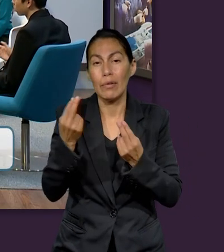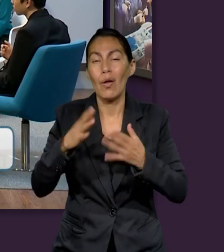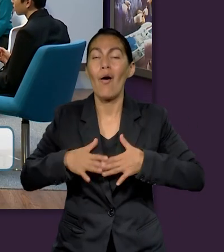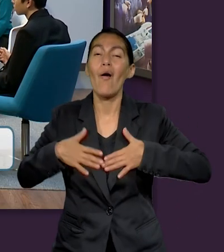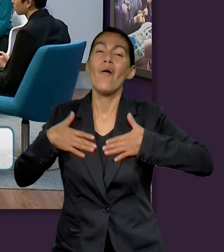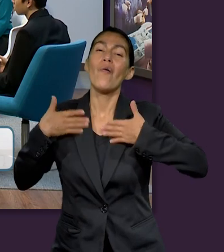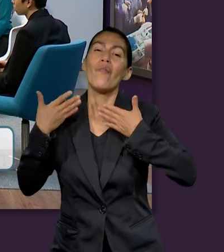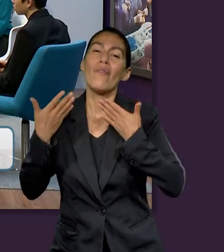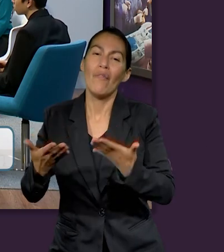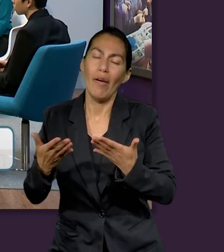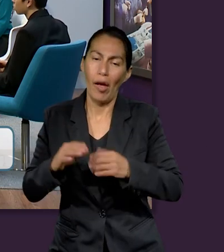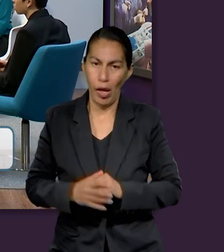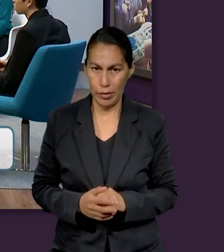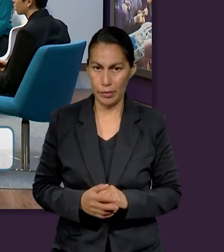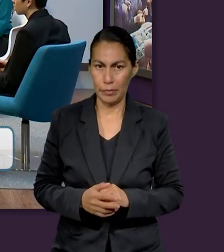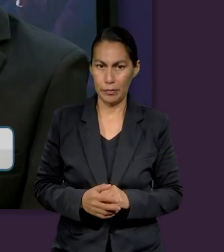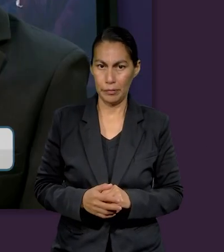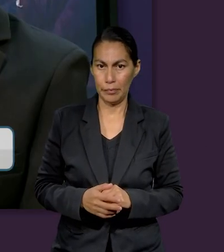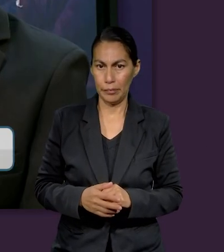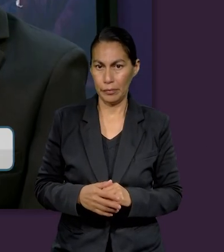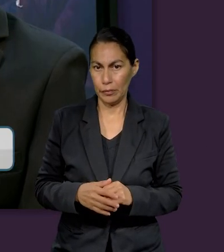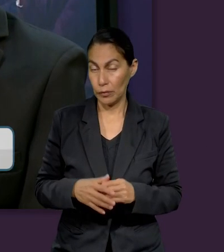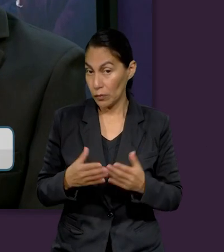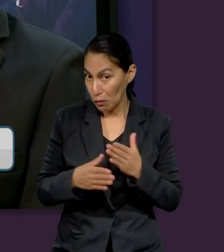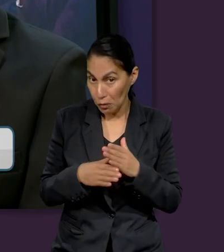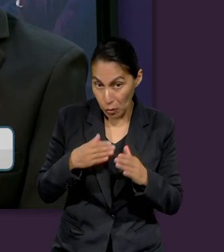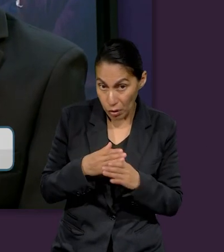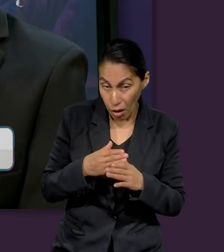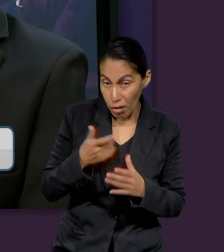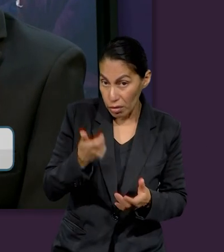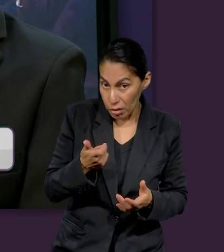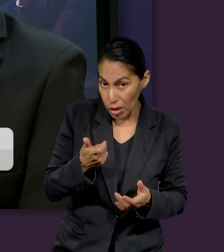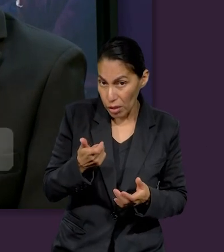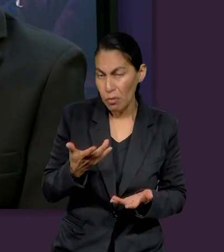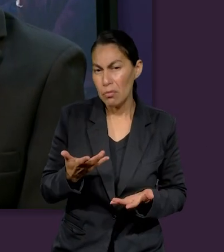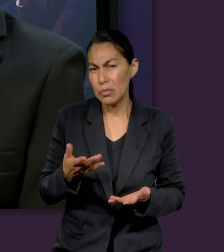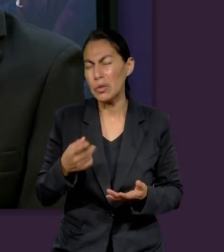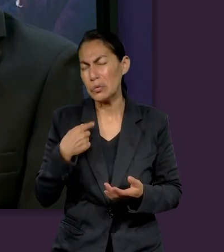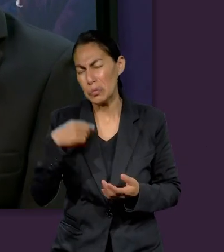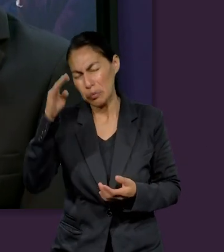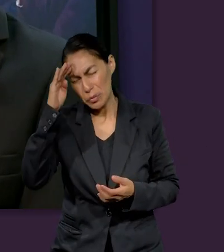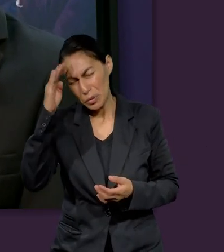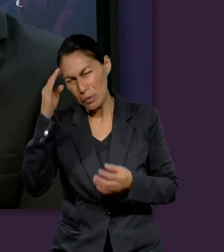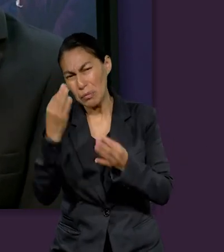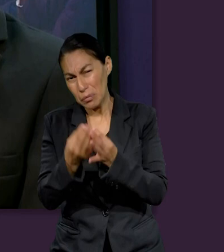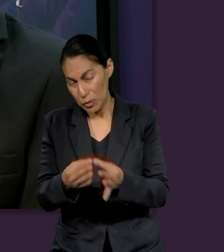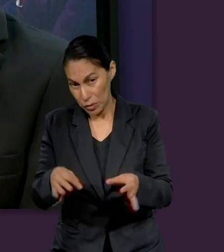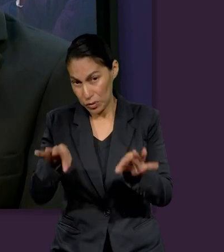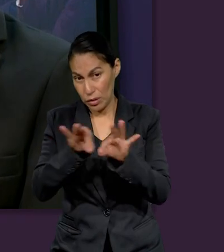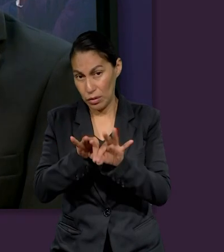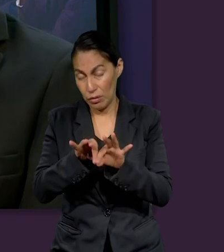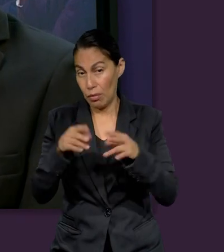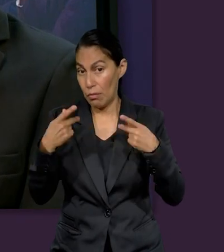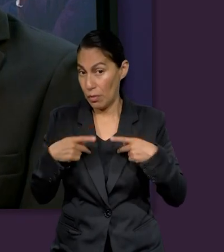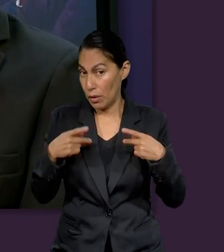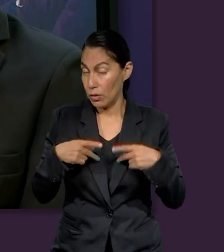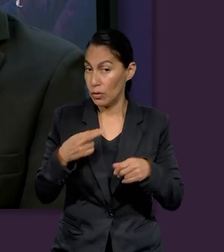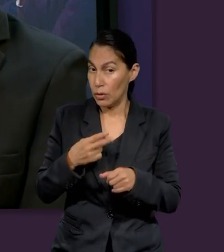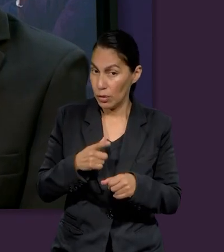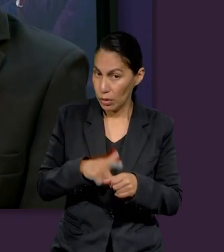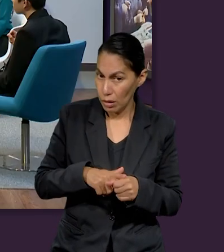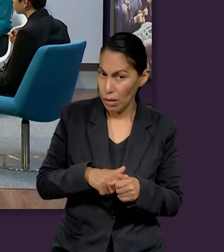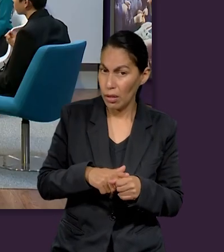nuestras decisiones y nuestros intereses seguido a recursos porque yo siento que sí es muy importante